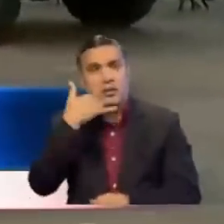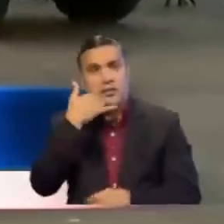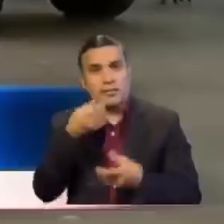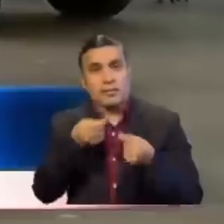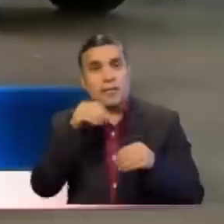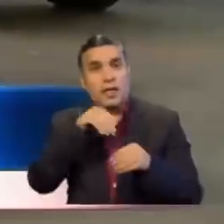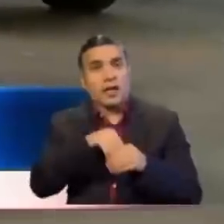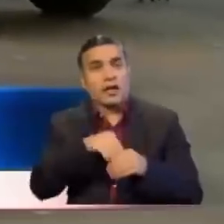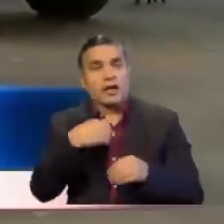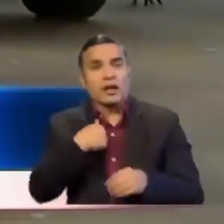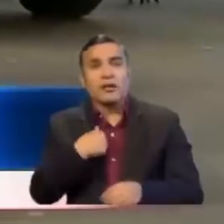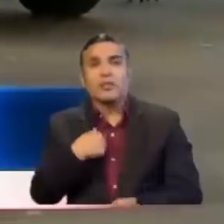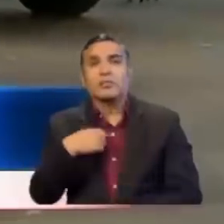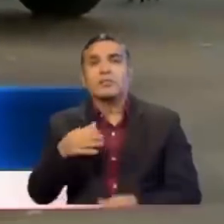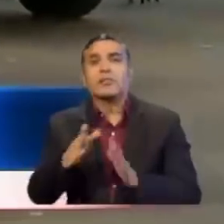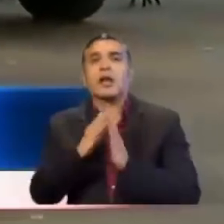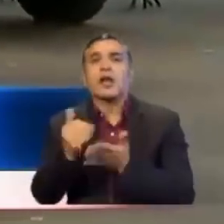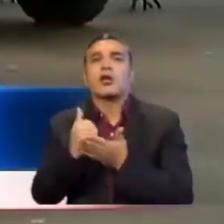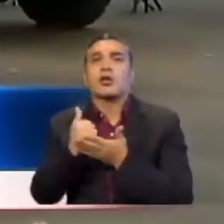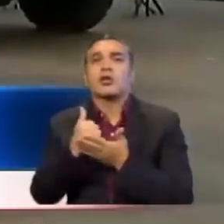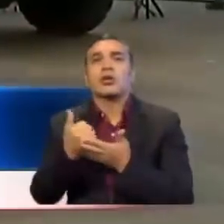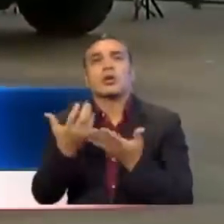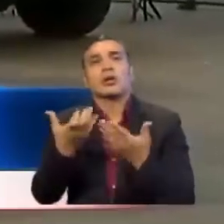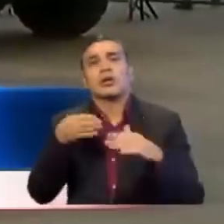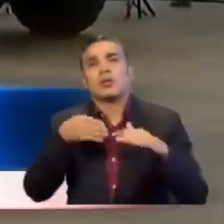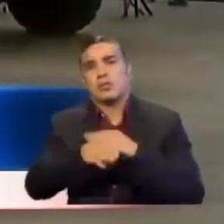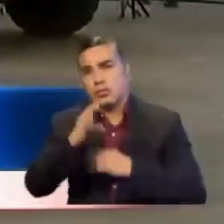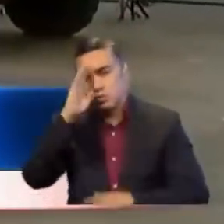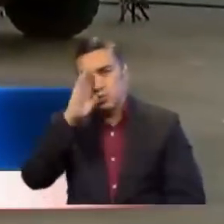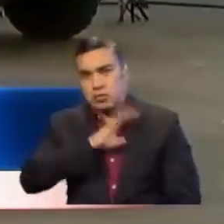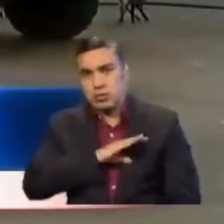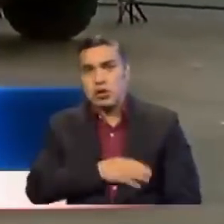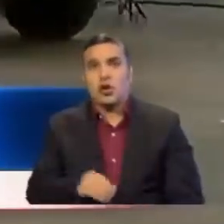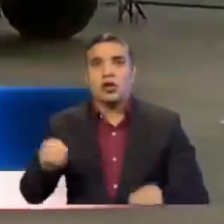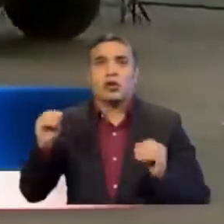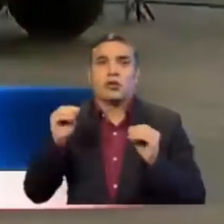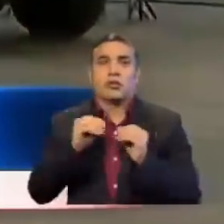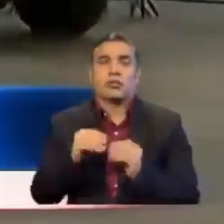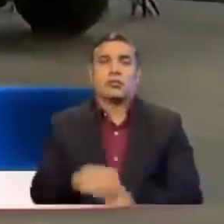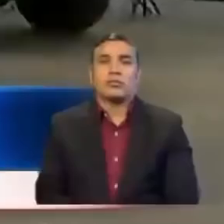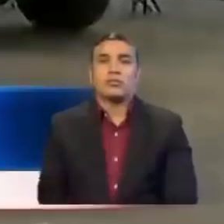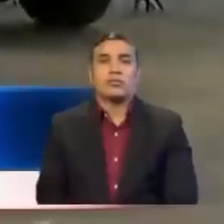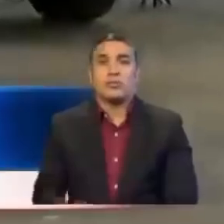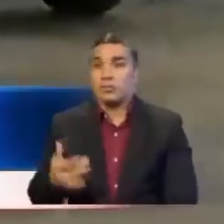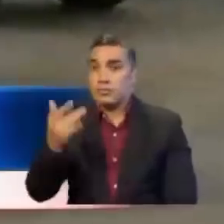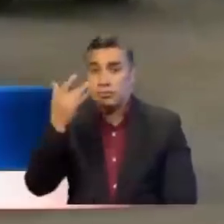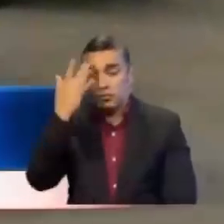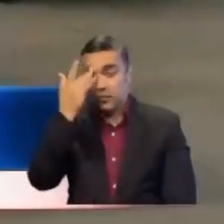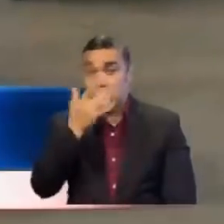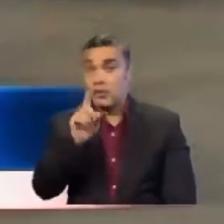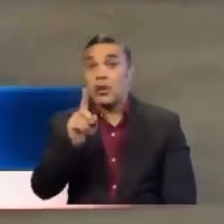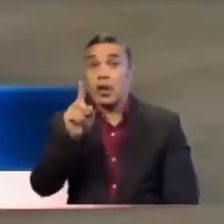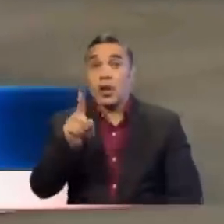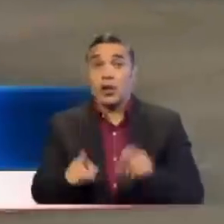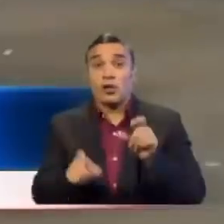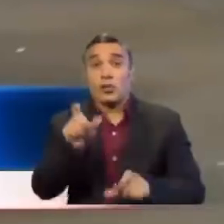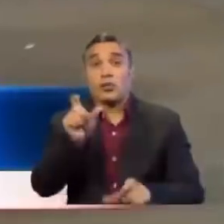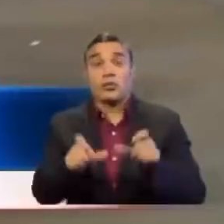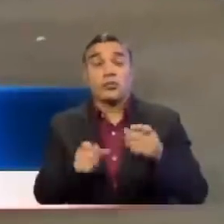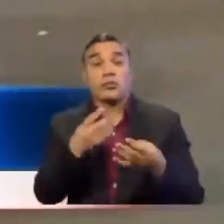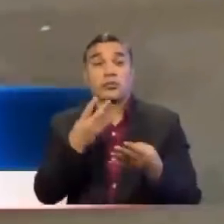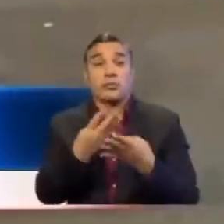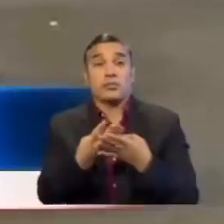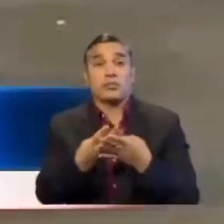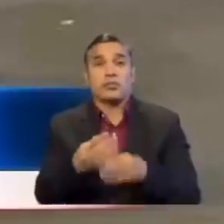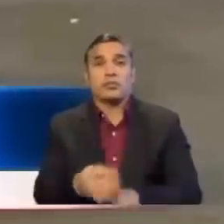móviles adentro, donde piden ayuda, piden intervención de la Policía Nacional nuevamente, porque al parecer hay unos reclusos de